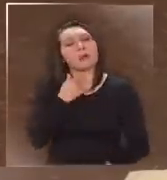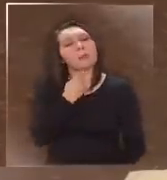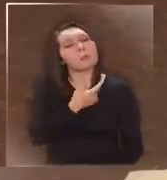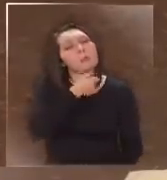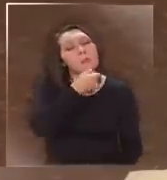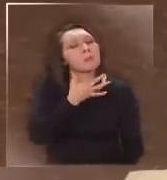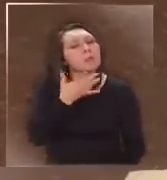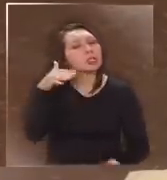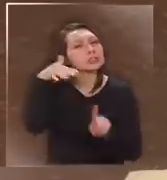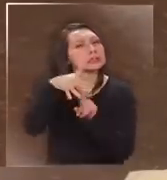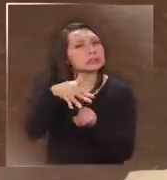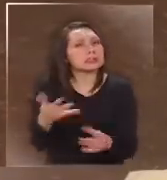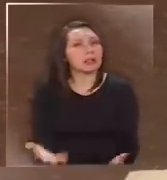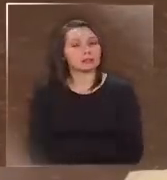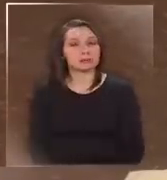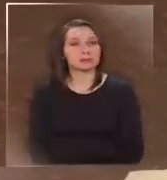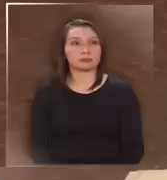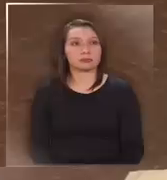lo retan?